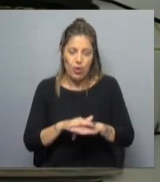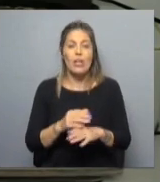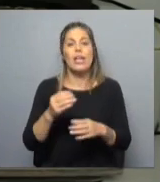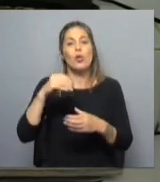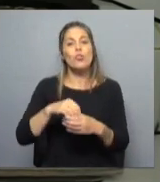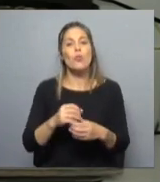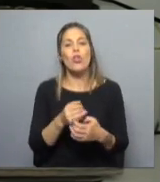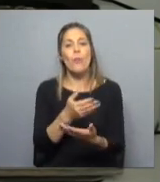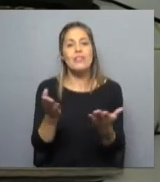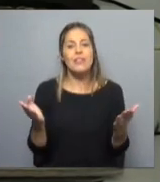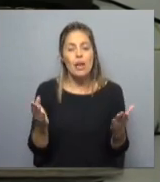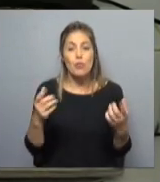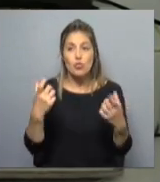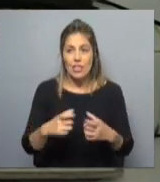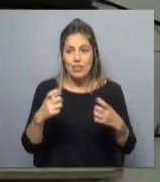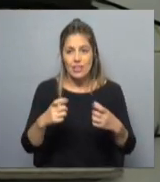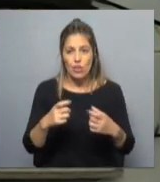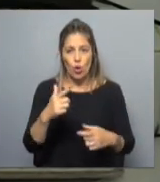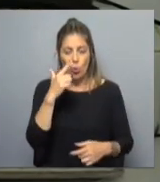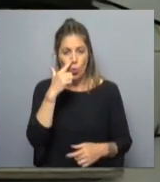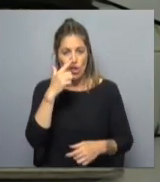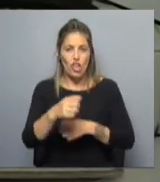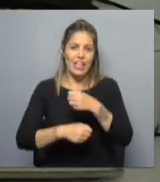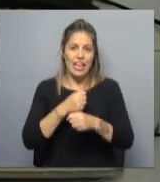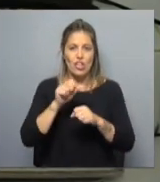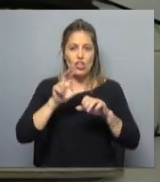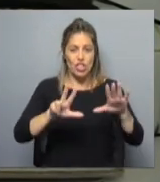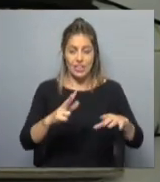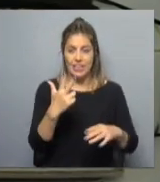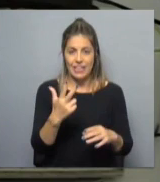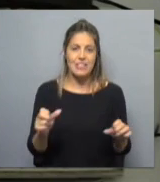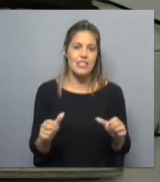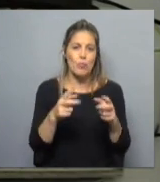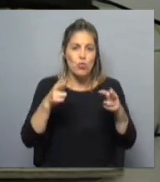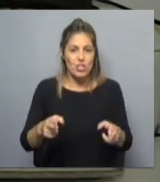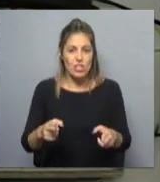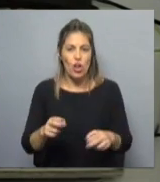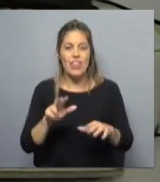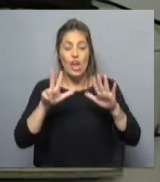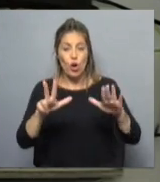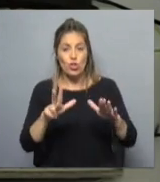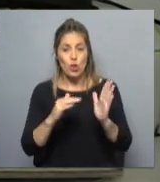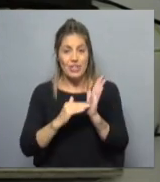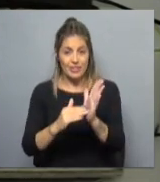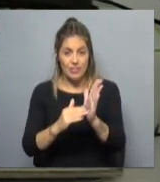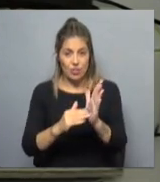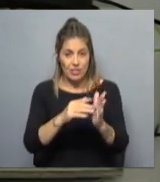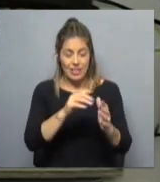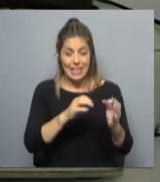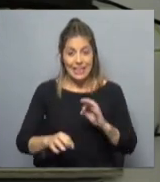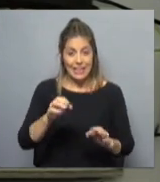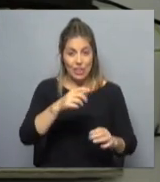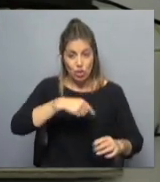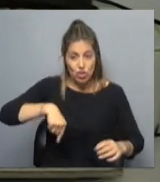Inclusive cuando presentamos el disco, que fue en junio del 83, cuando salió el disco, hicimos un ciclo de 8 conciertos en el Teatro Circular.